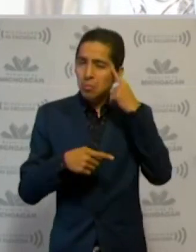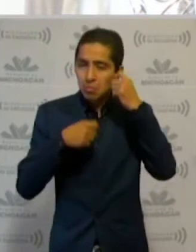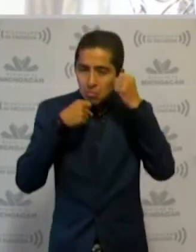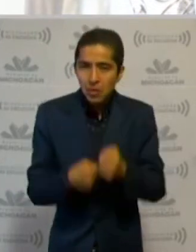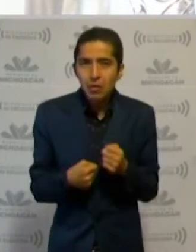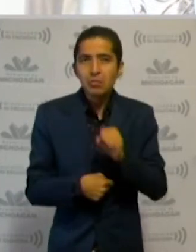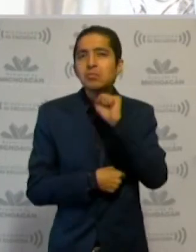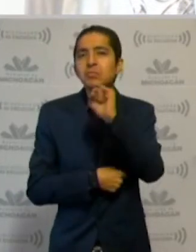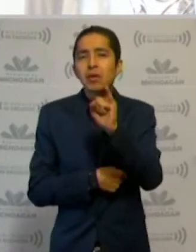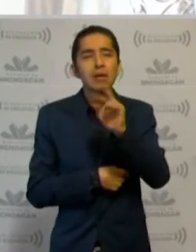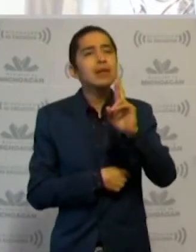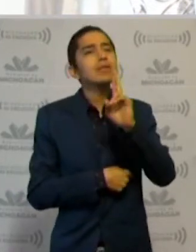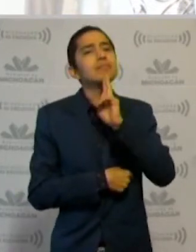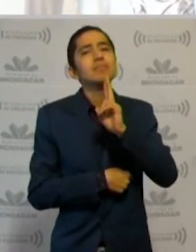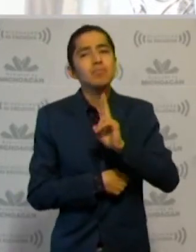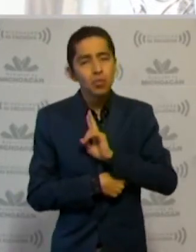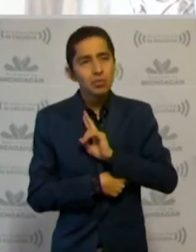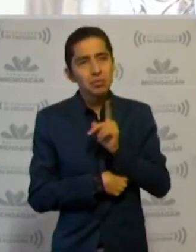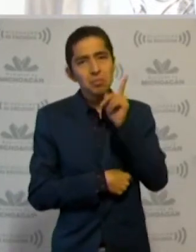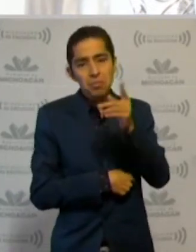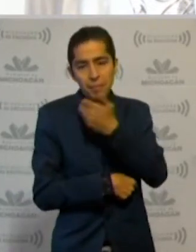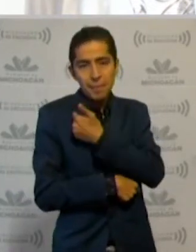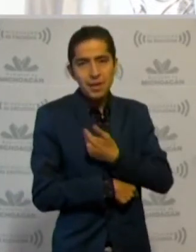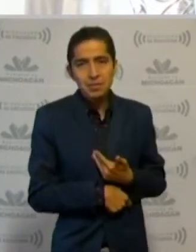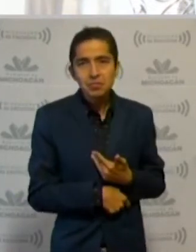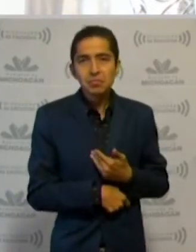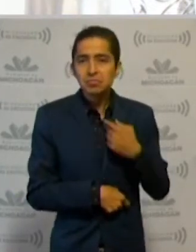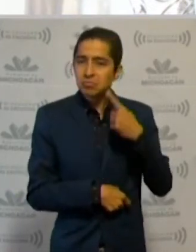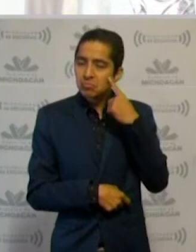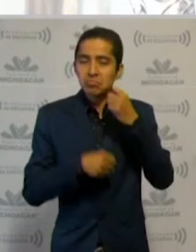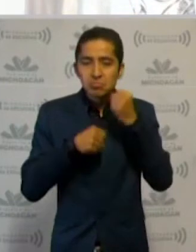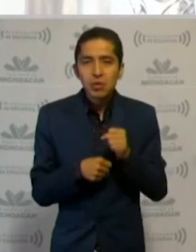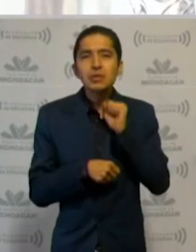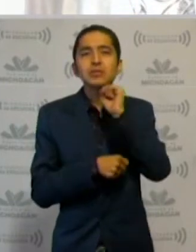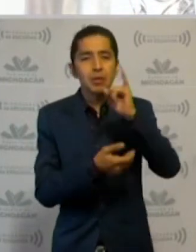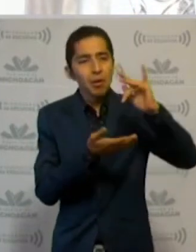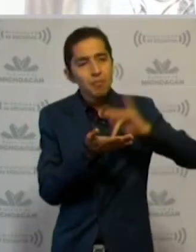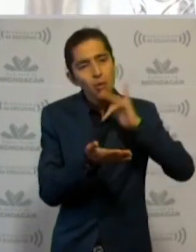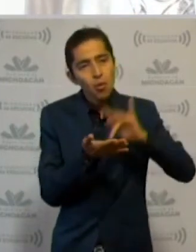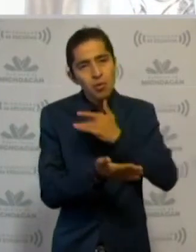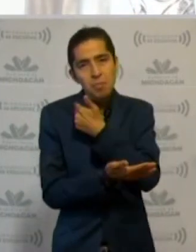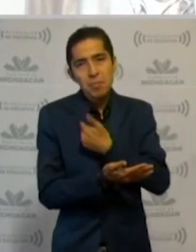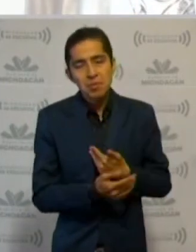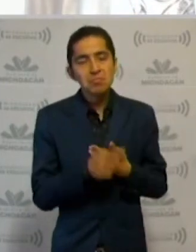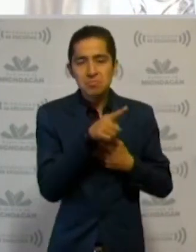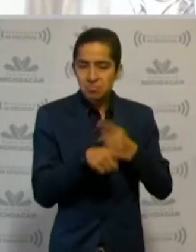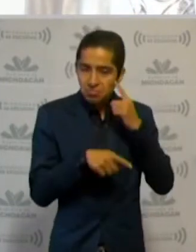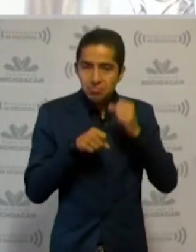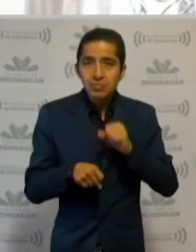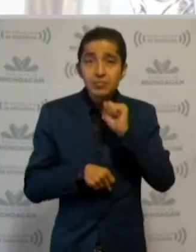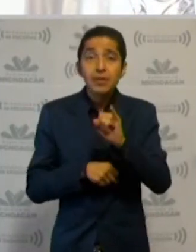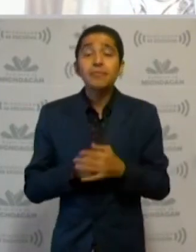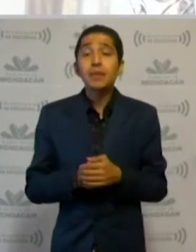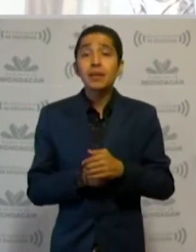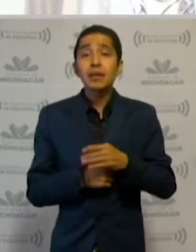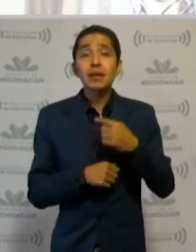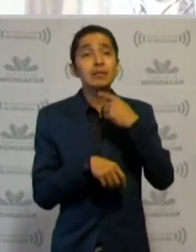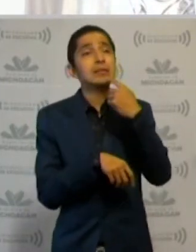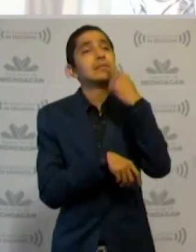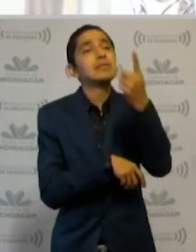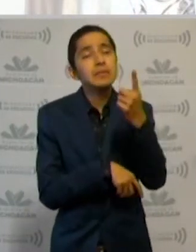respuesta de su parte que contaremos con su apoyo señor presidente michoacán